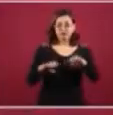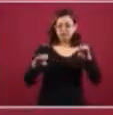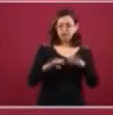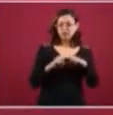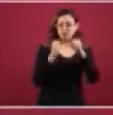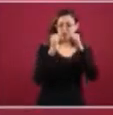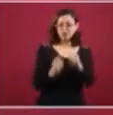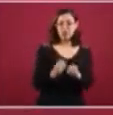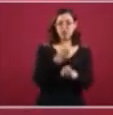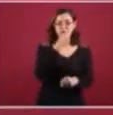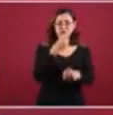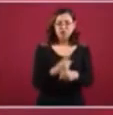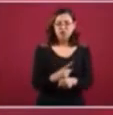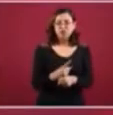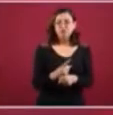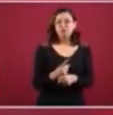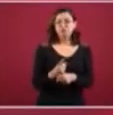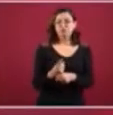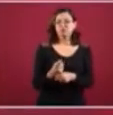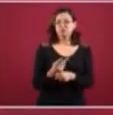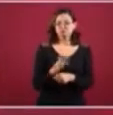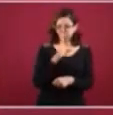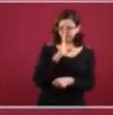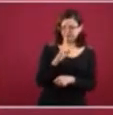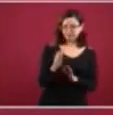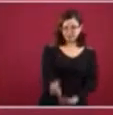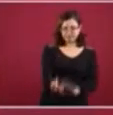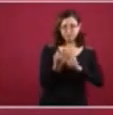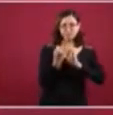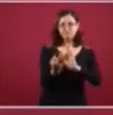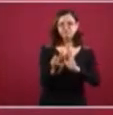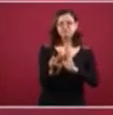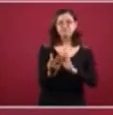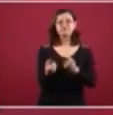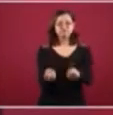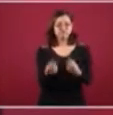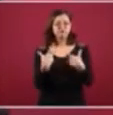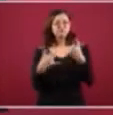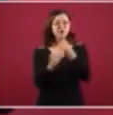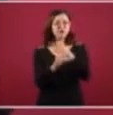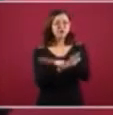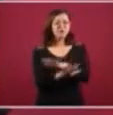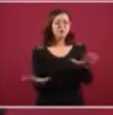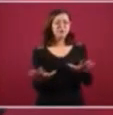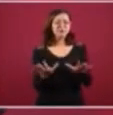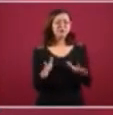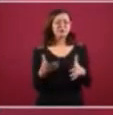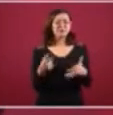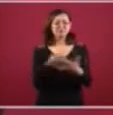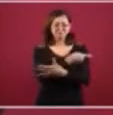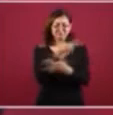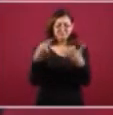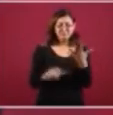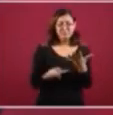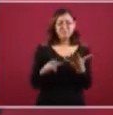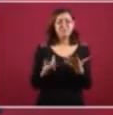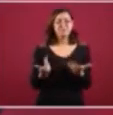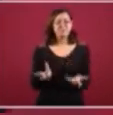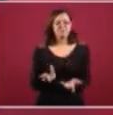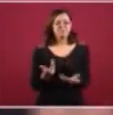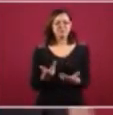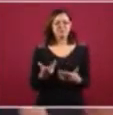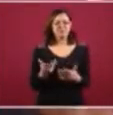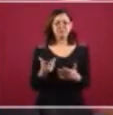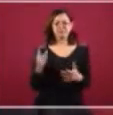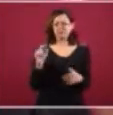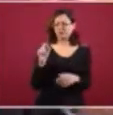recibieran de manera directa, personal, el reporte, el parte de lo acontecido en